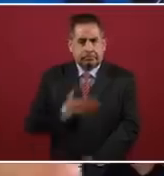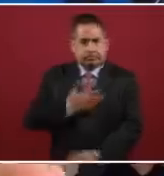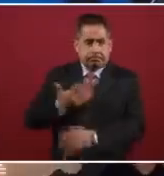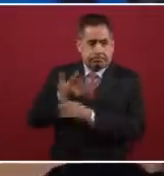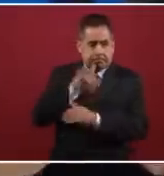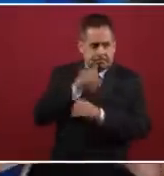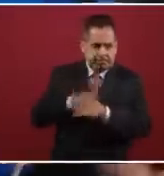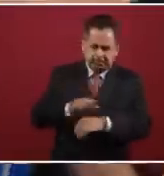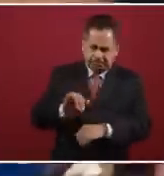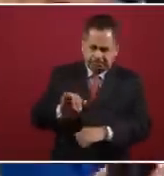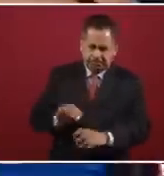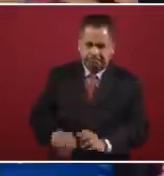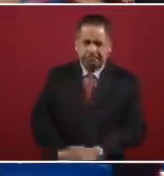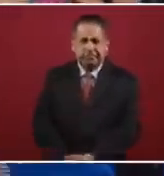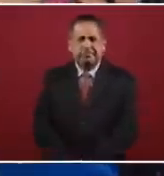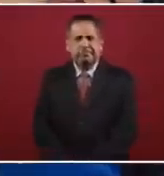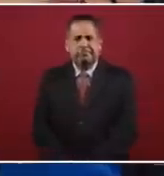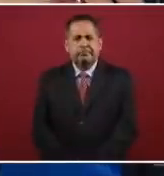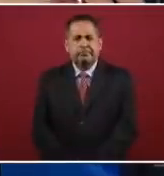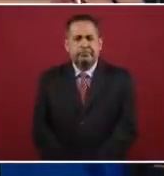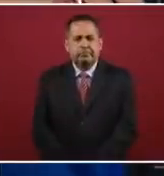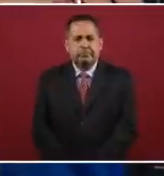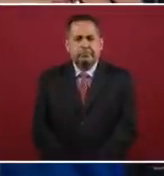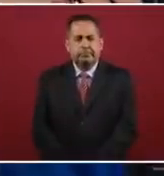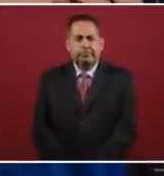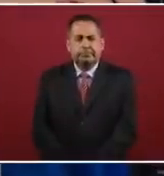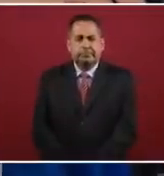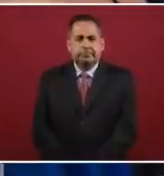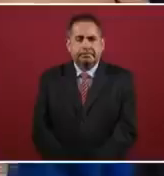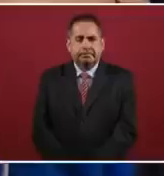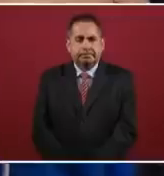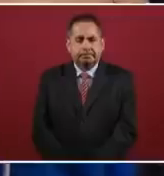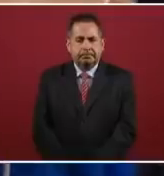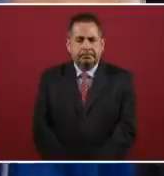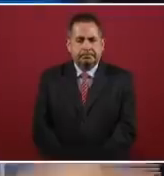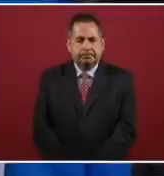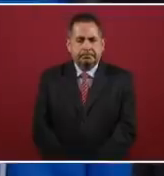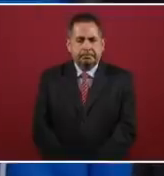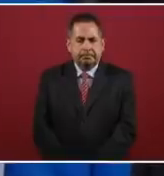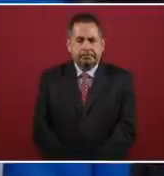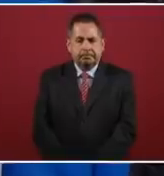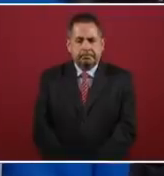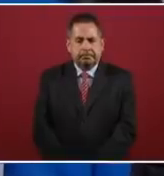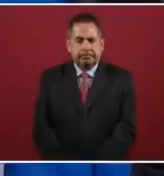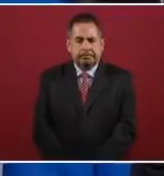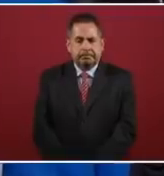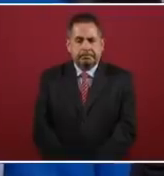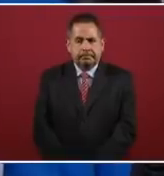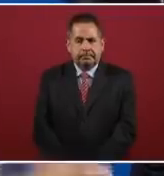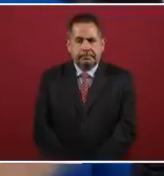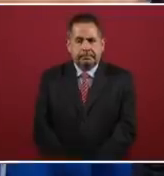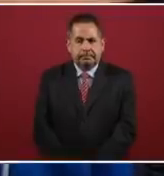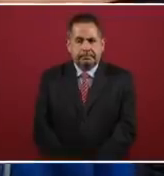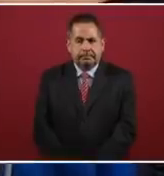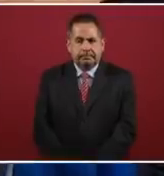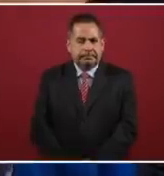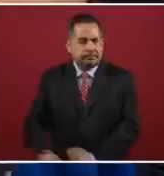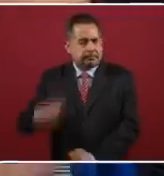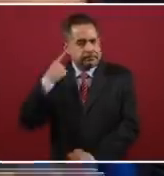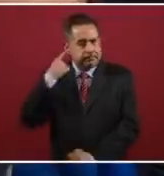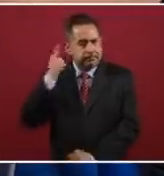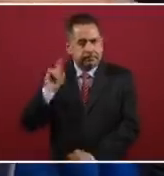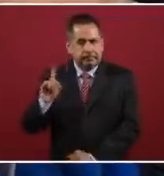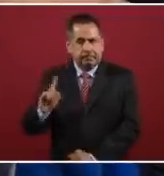la pregunta es directa en términos de, ¿va a haber personal de policía militar resguardando Palacio Nacional más de lo acostumbrado y